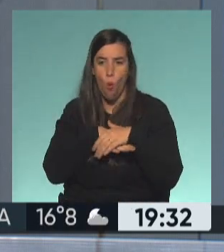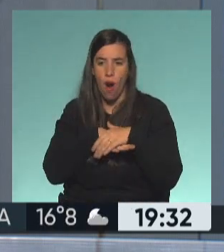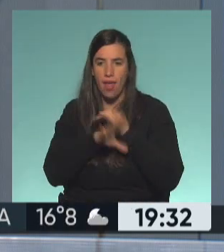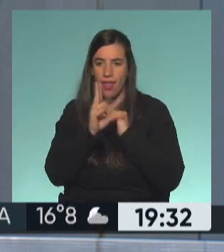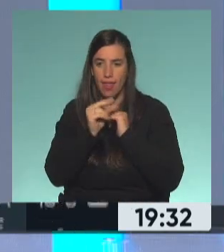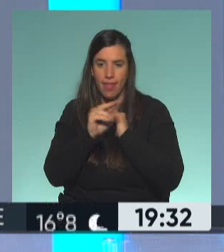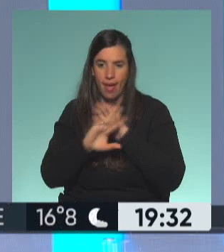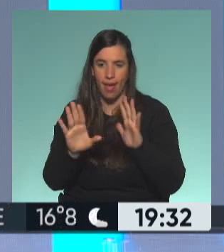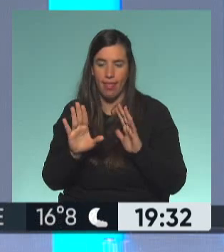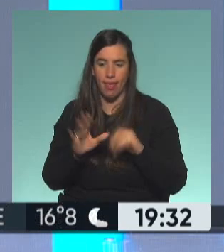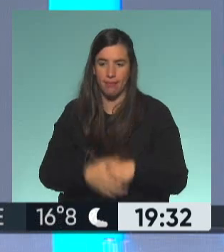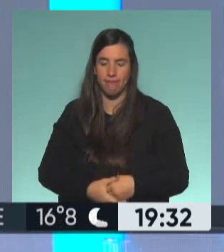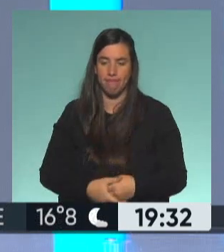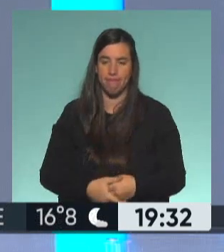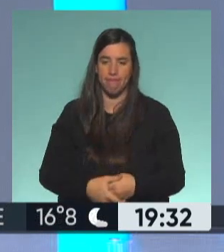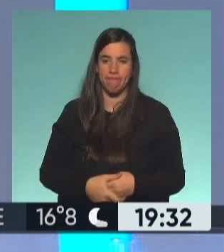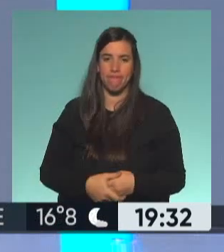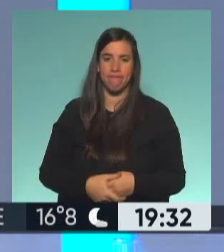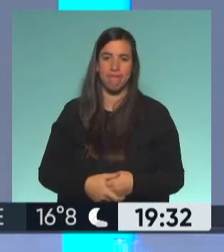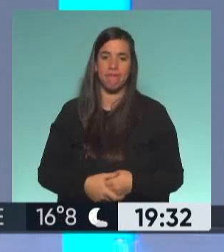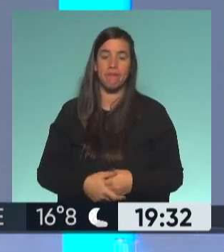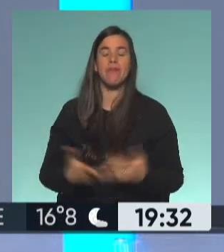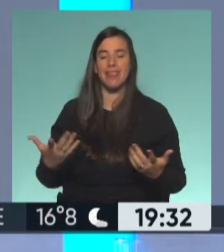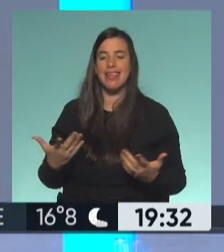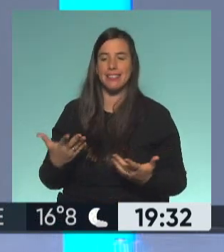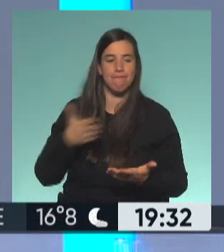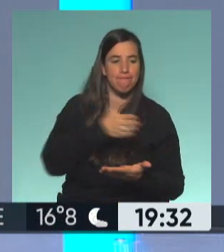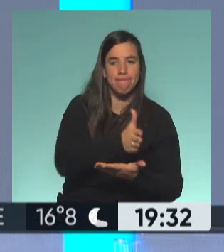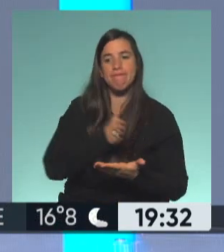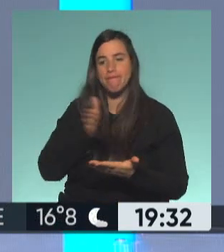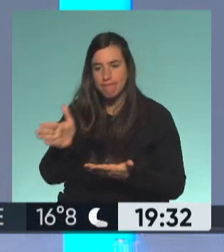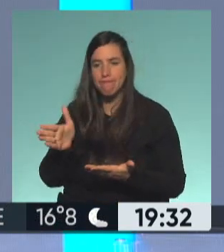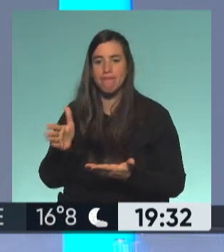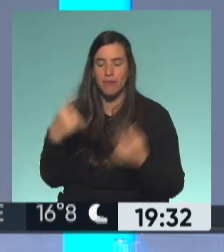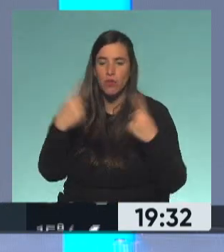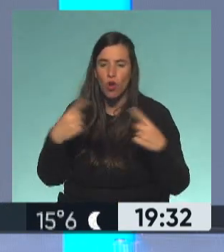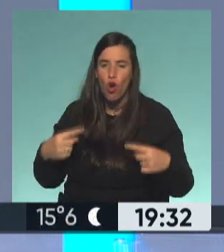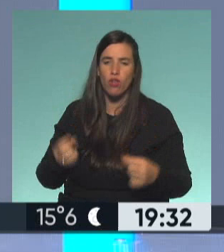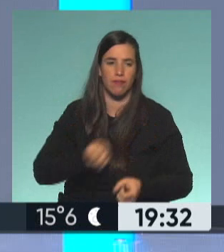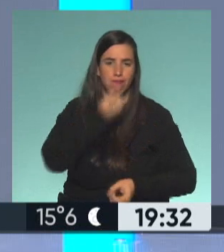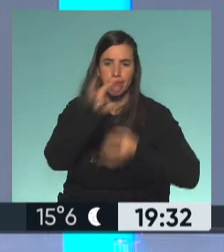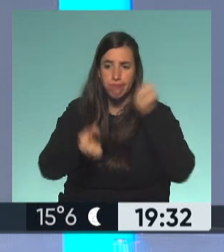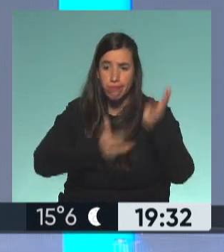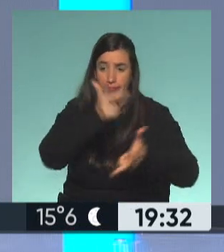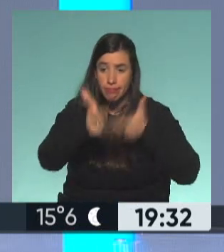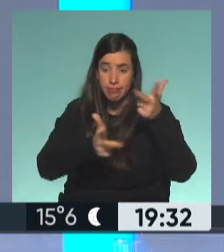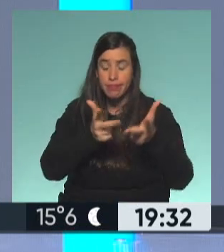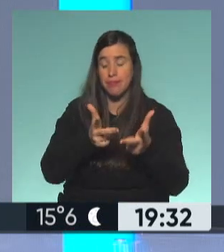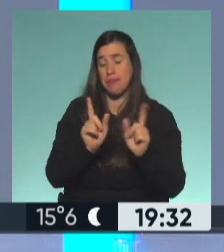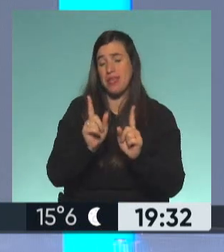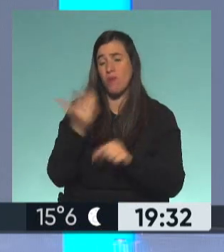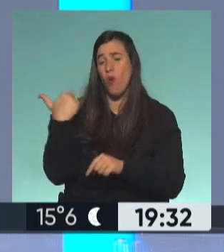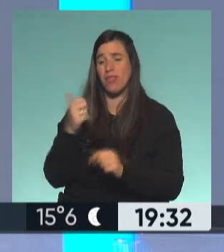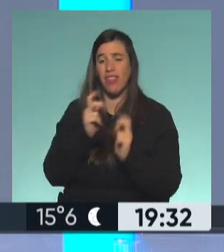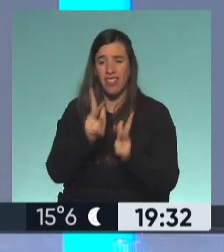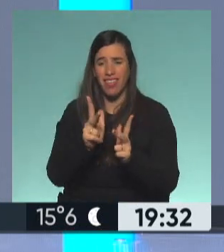¿Qué pensás? Yo te diría dos cuestiones, una de contenido, una de forma. ¿Sí? De contenido tiene que ver con lo que planteaba antes, que es hay una cantidad